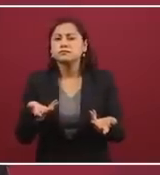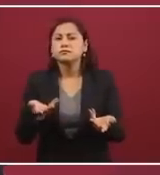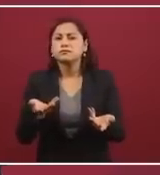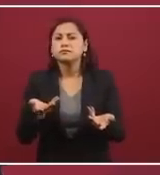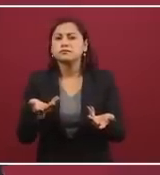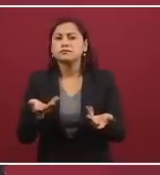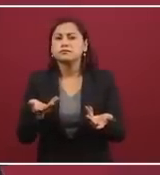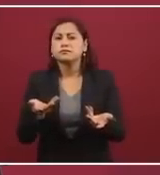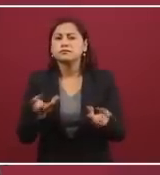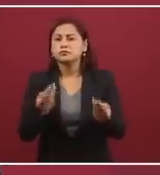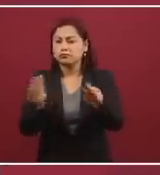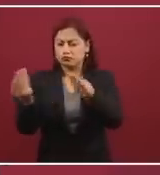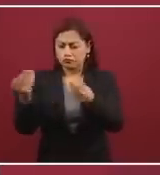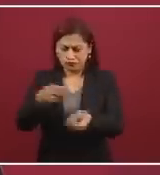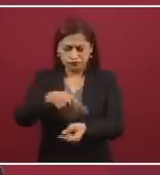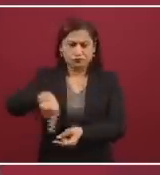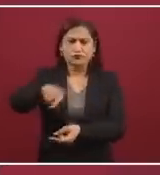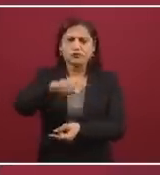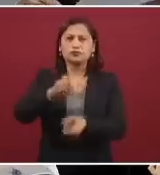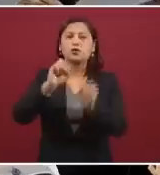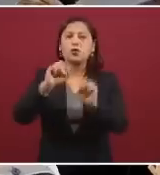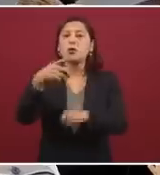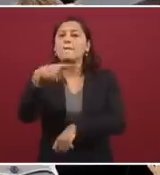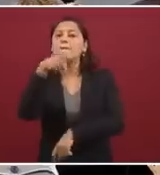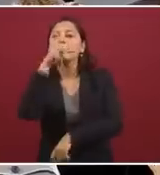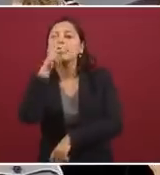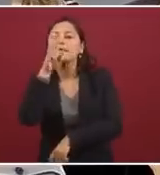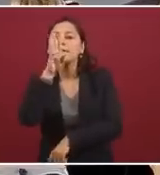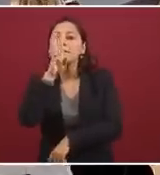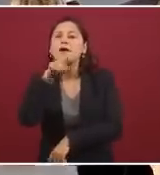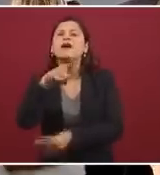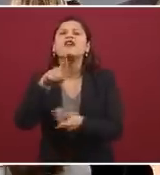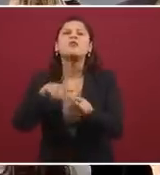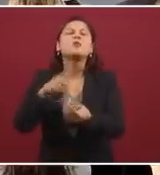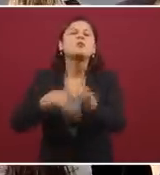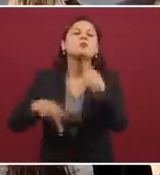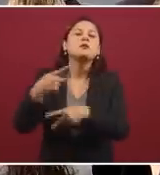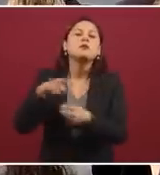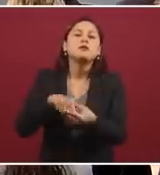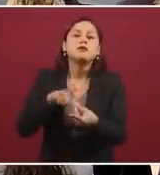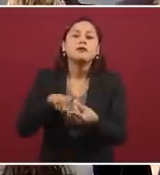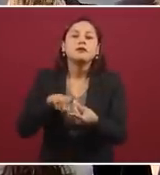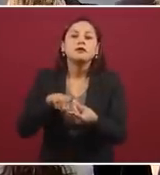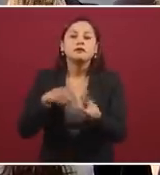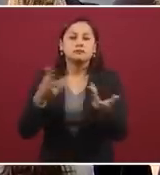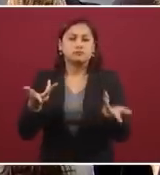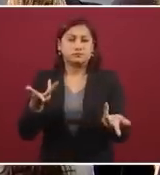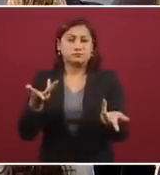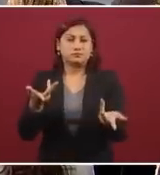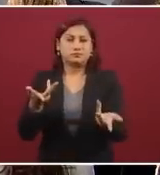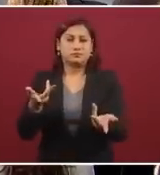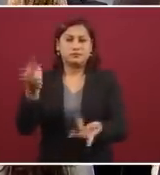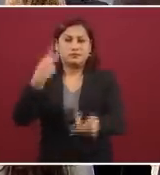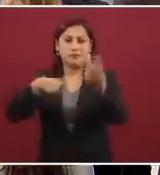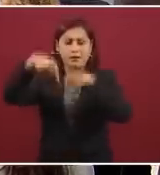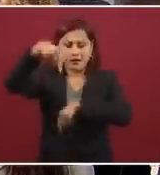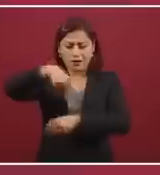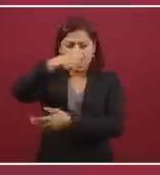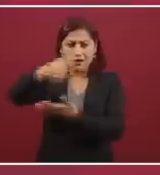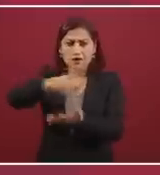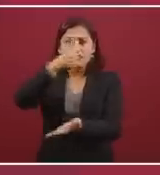la mayoría o nuestros padres y porque llegamos aquí